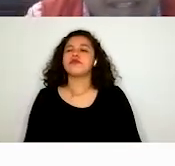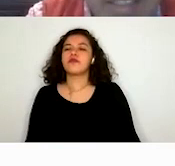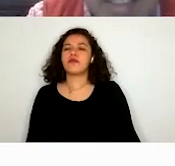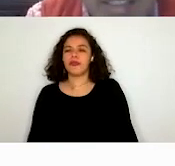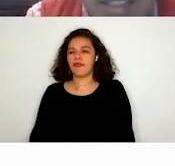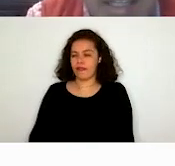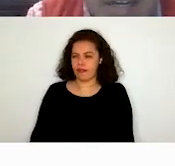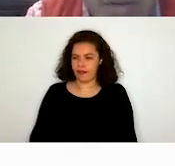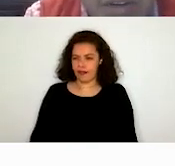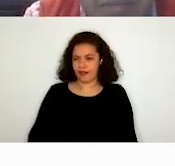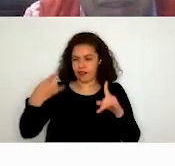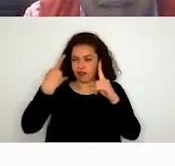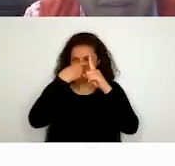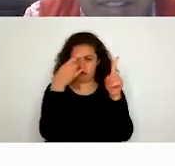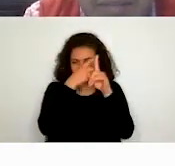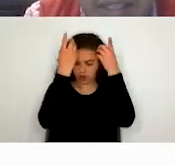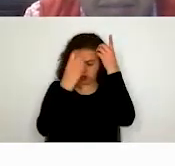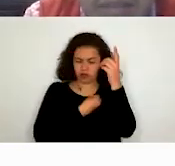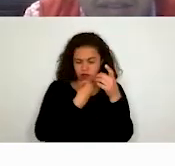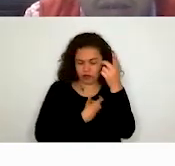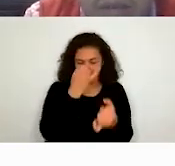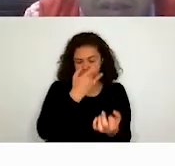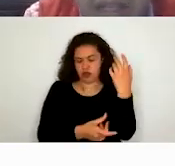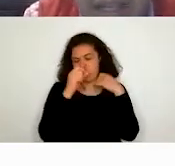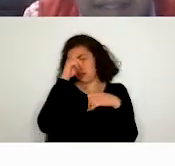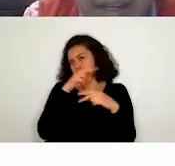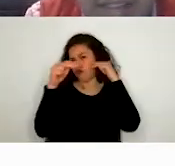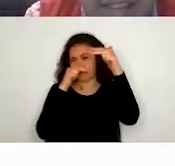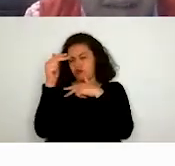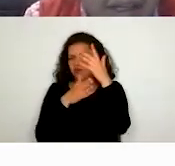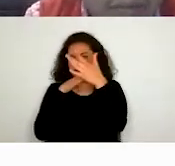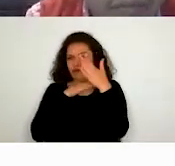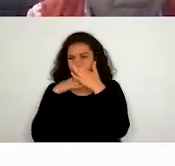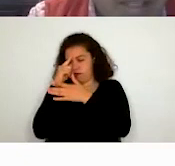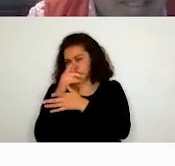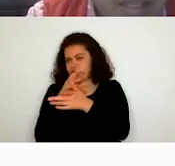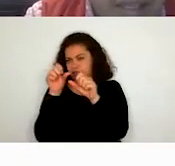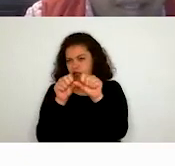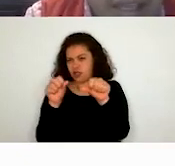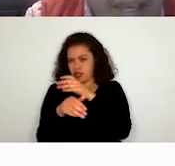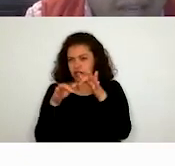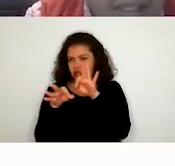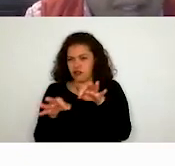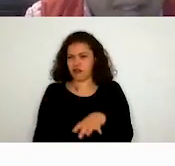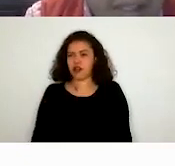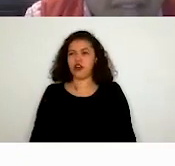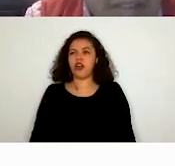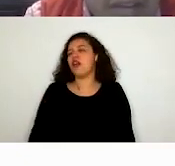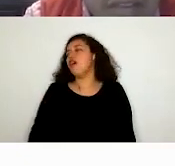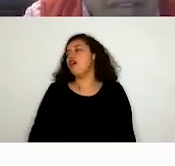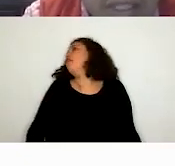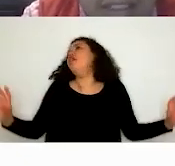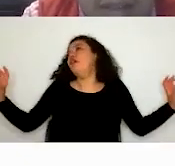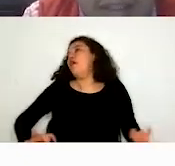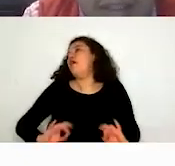materiales resistentes al fuego y capaces de impedir el paso del humo entre áreas de trabajo. En caso de quedar